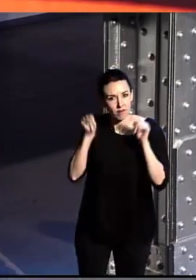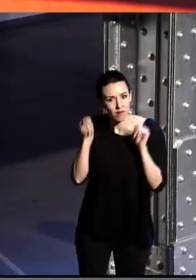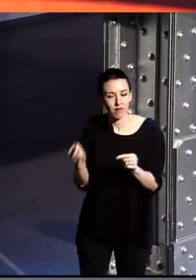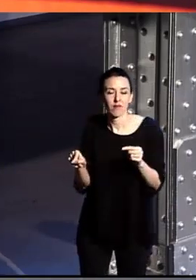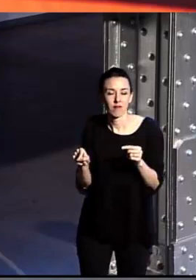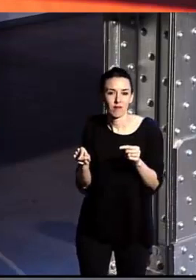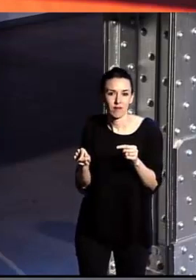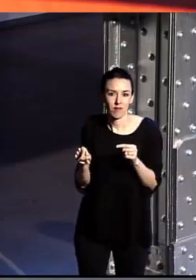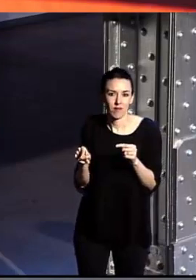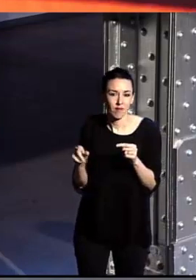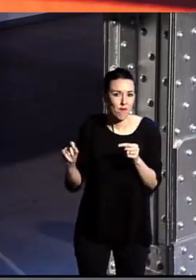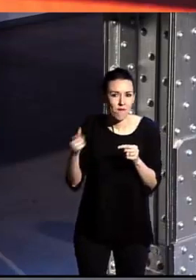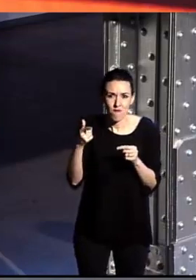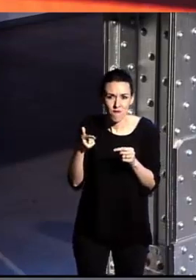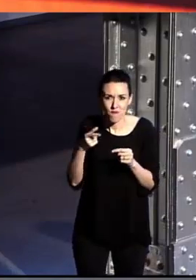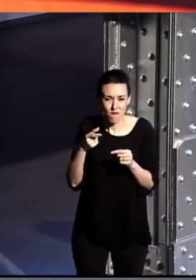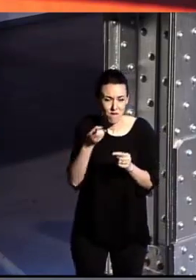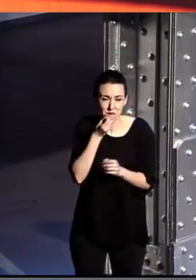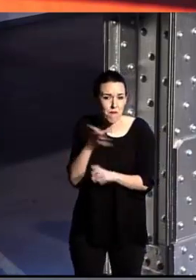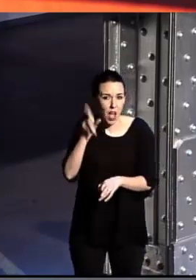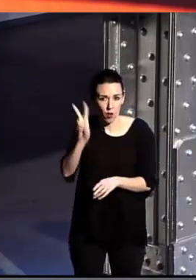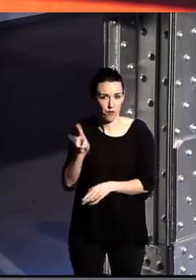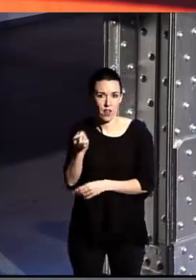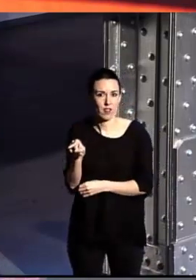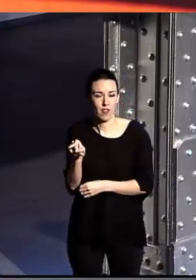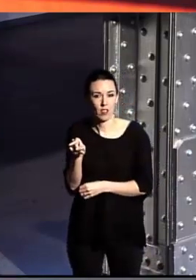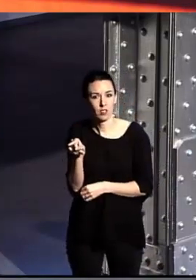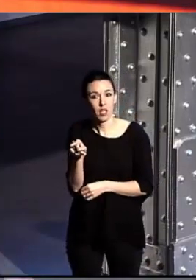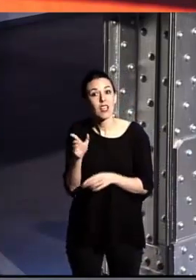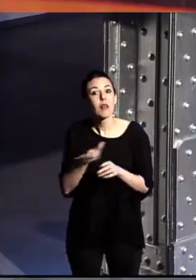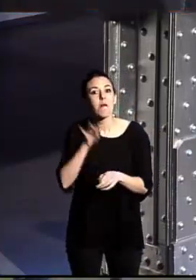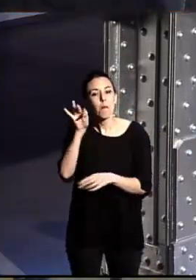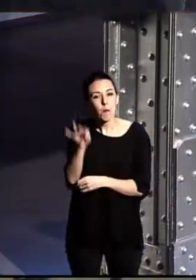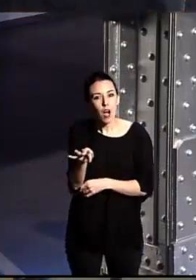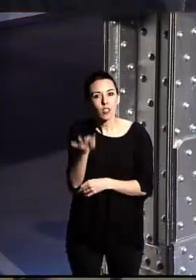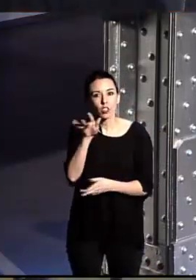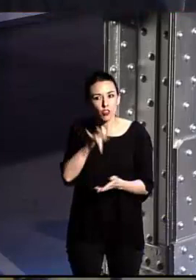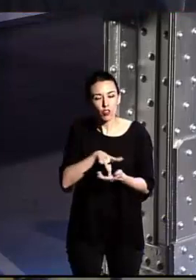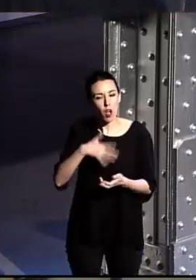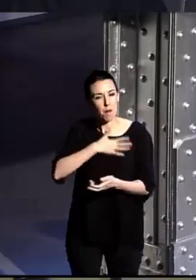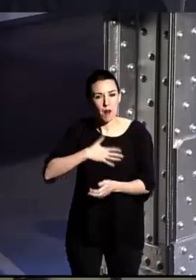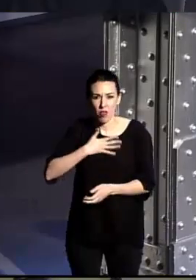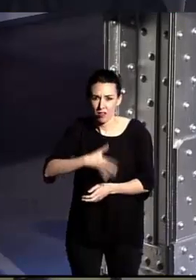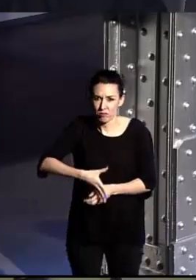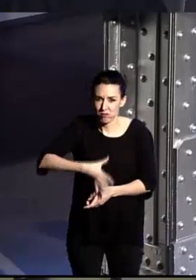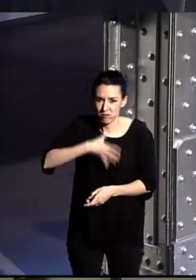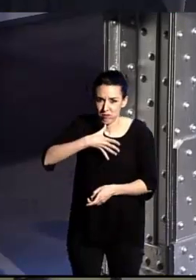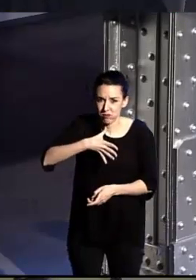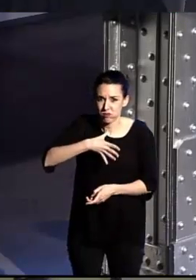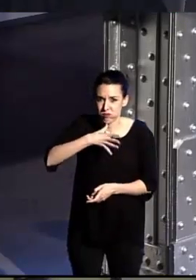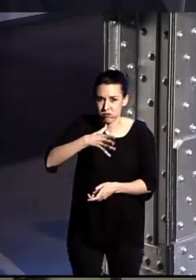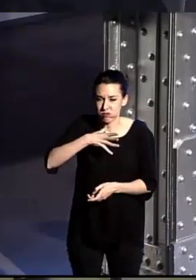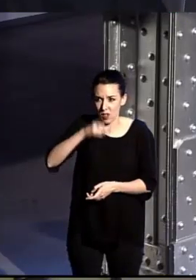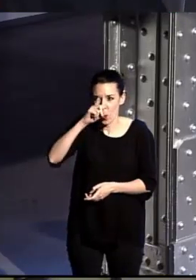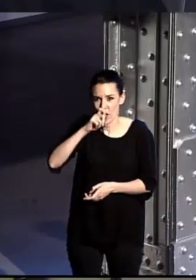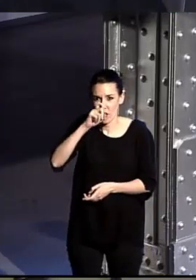indicado, tan bueno como Verne, ¿no? Además del placer extraordinario que